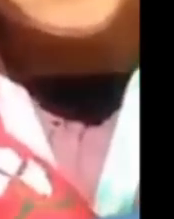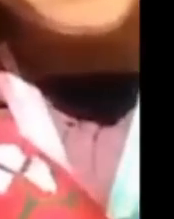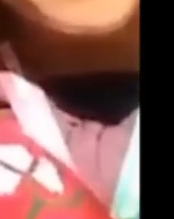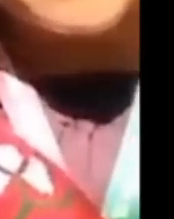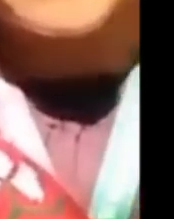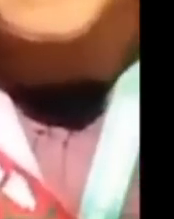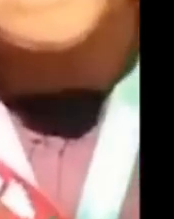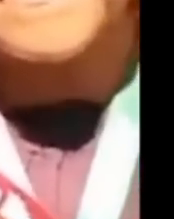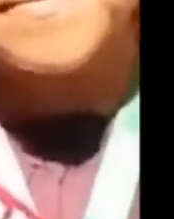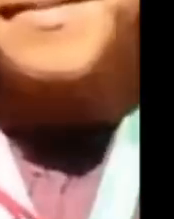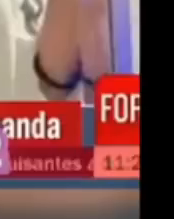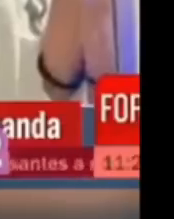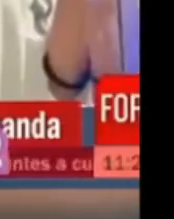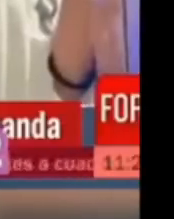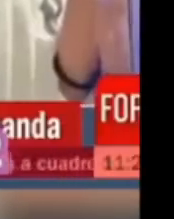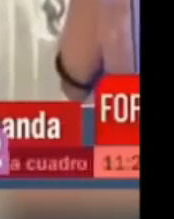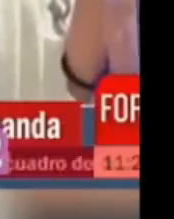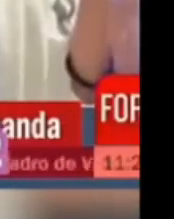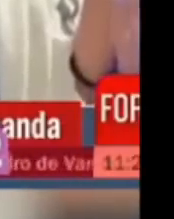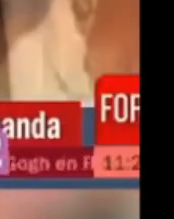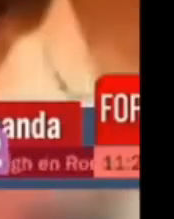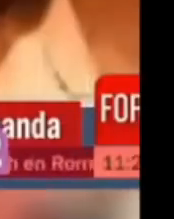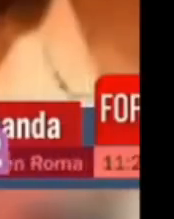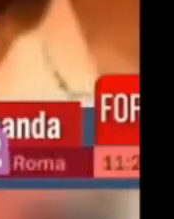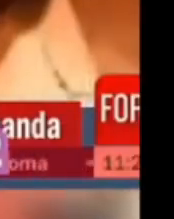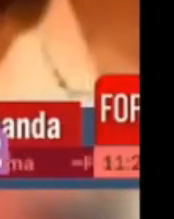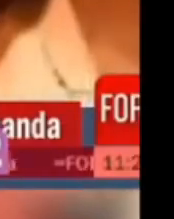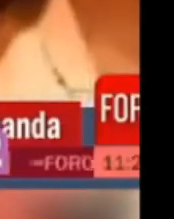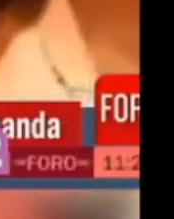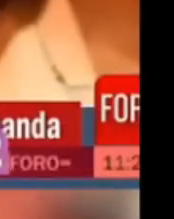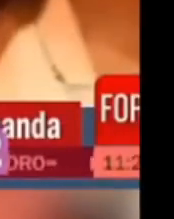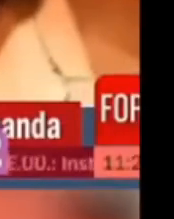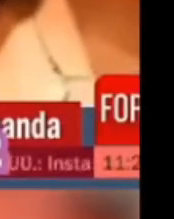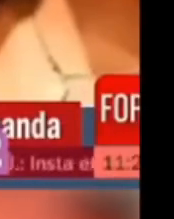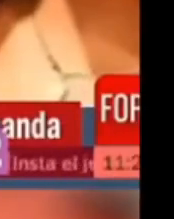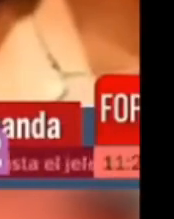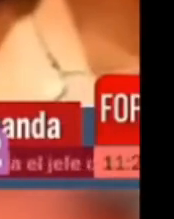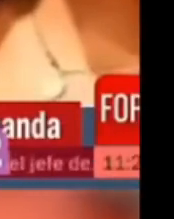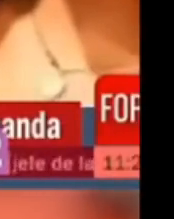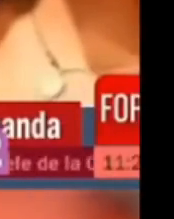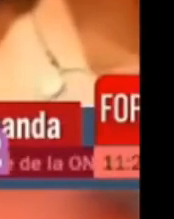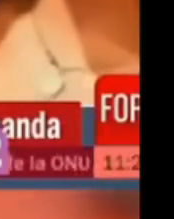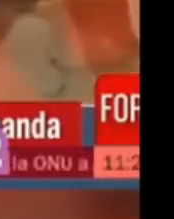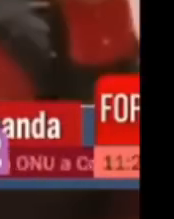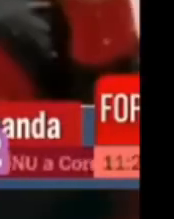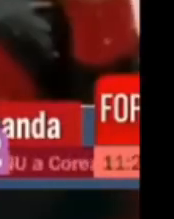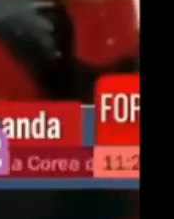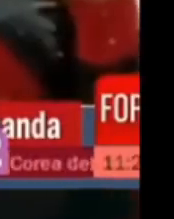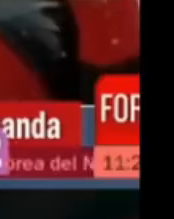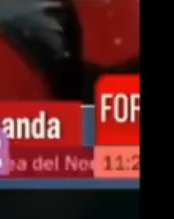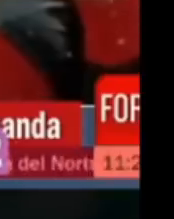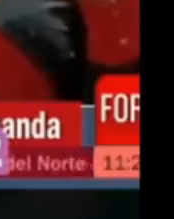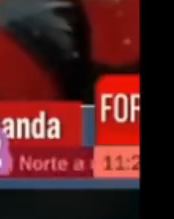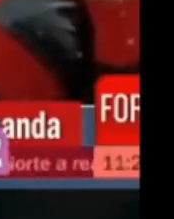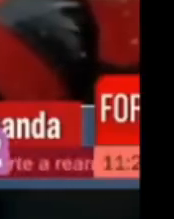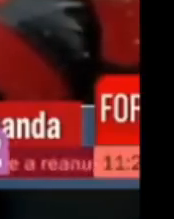la declaración del fiscal. Jurídicamente y científicamente es que la causa de muerte